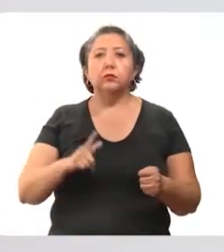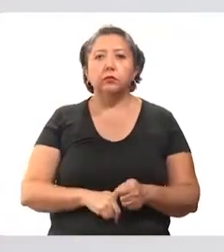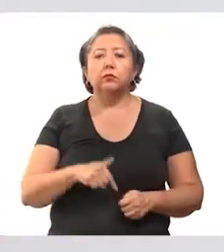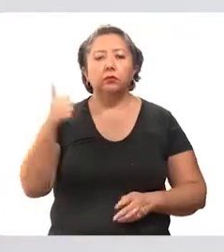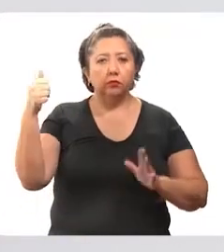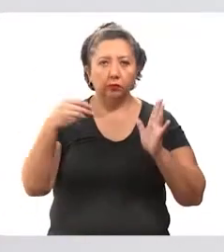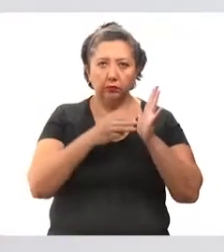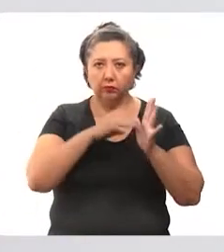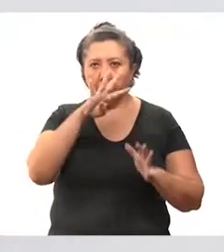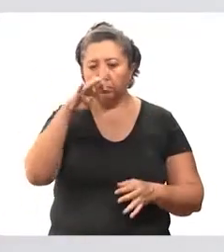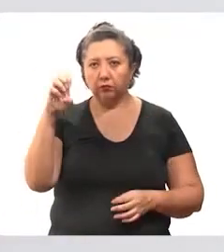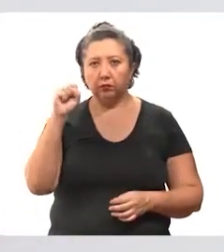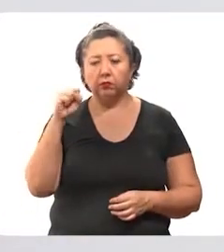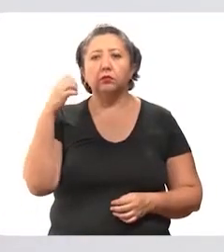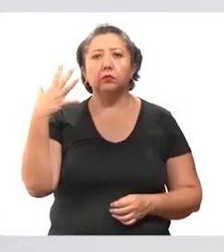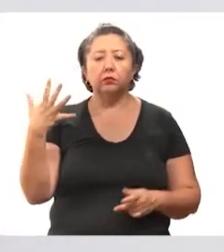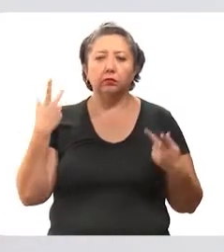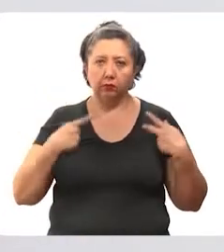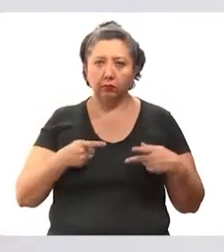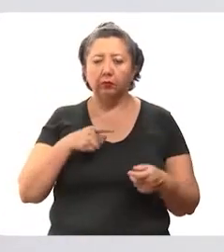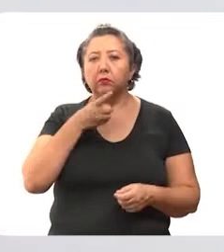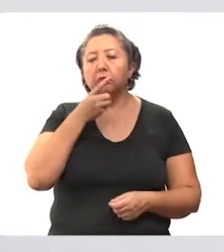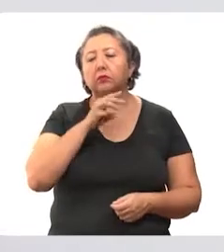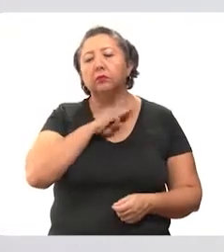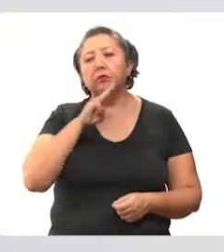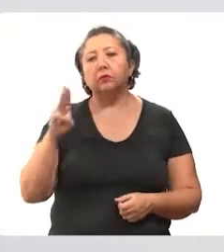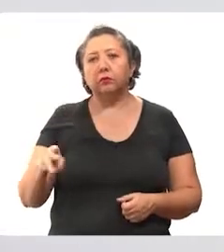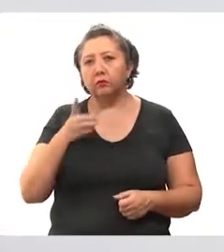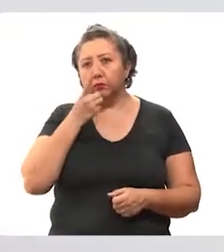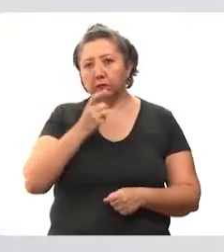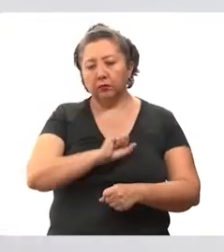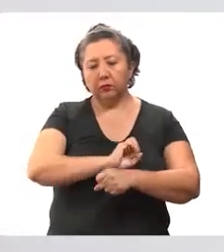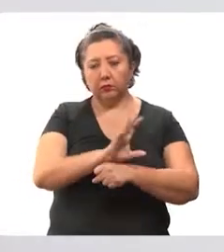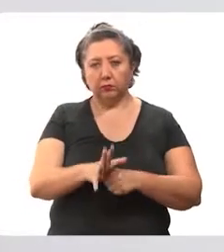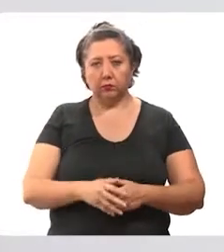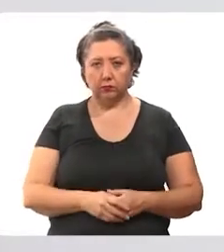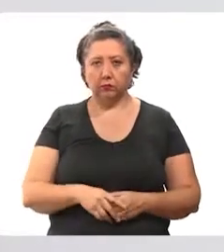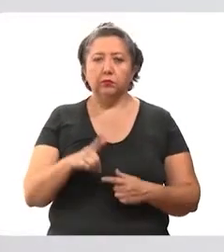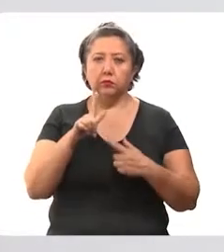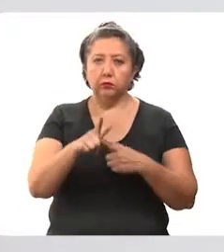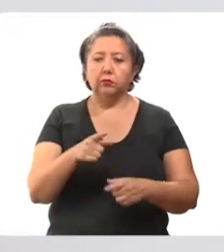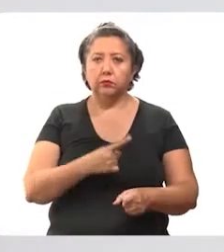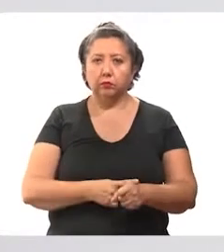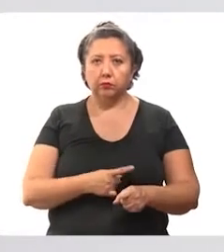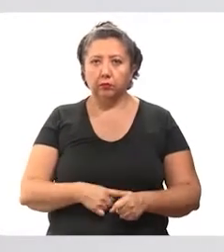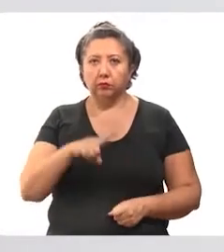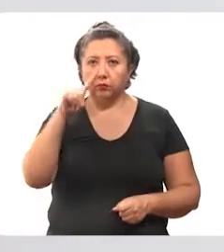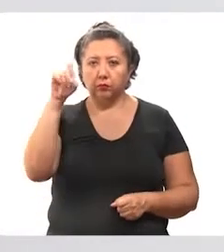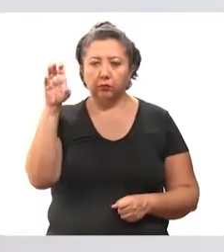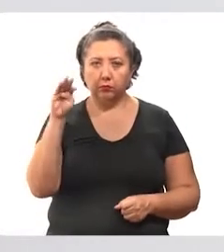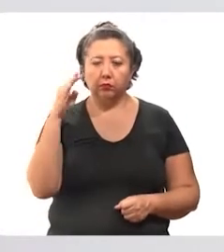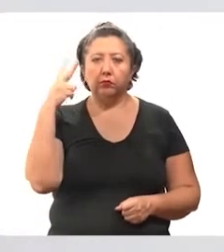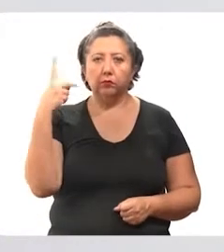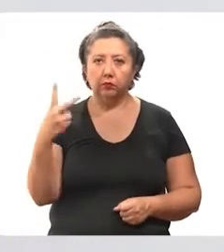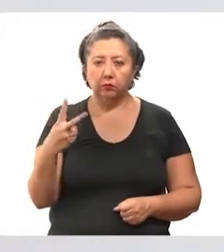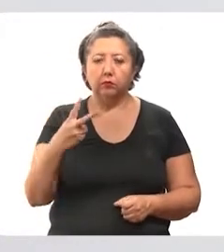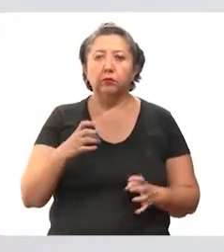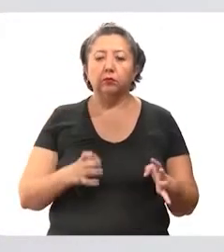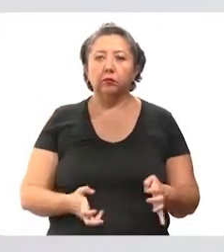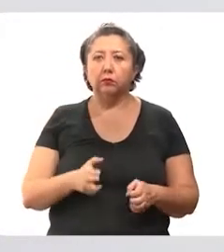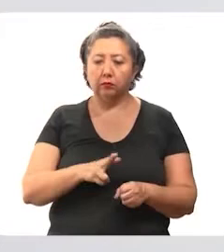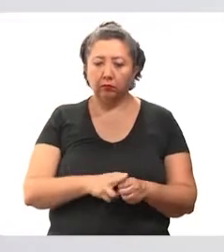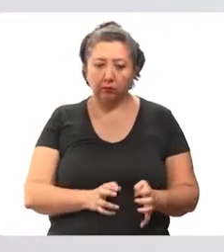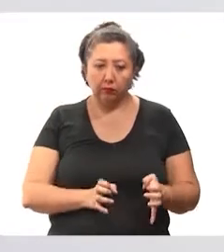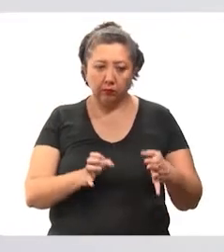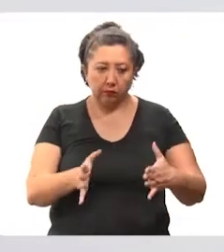son 6.465 las personas fallecidas a causa del coronavirus. De los casos activos, 192 están